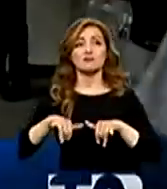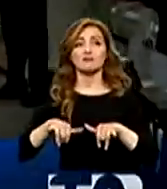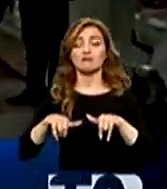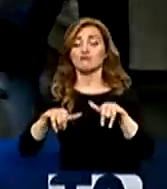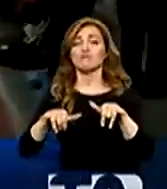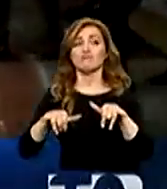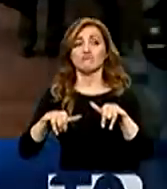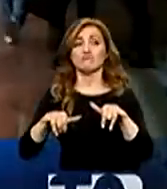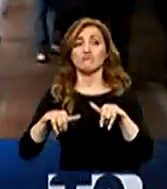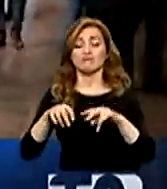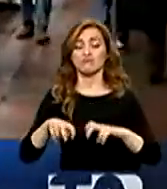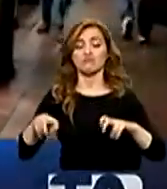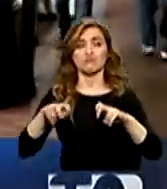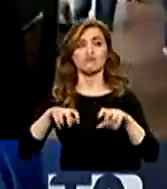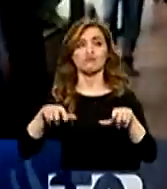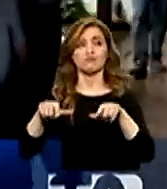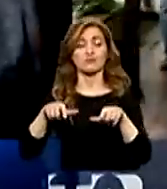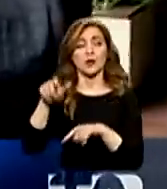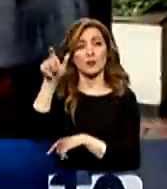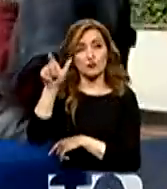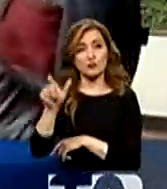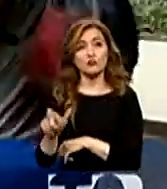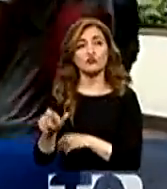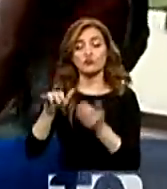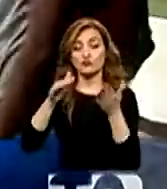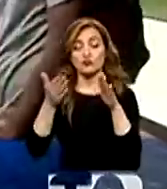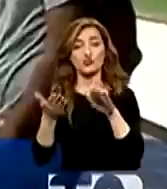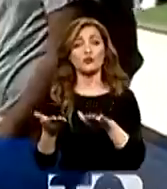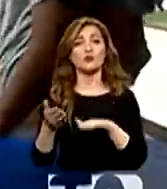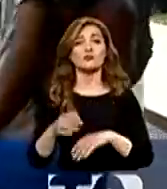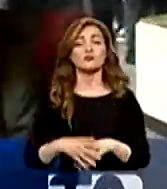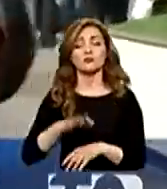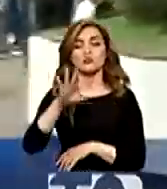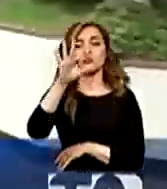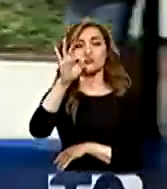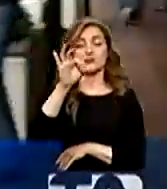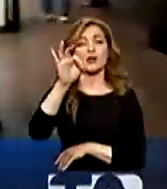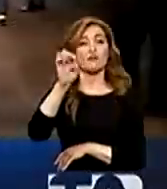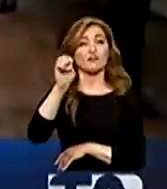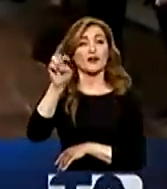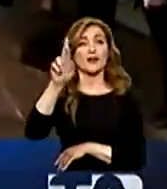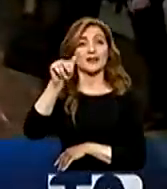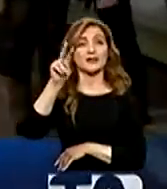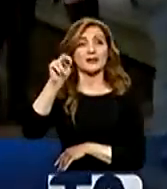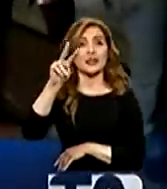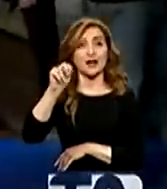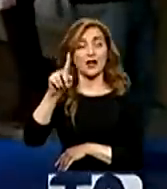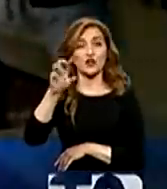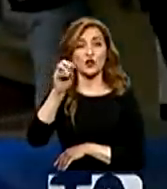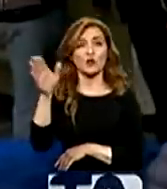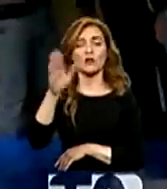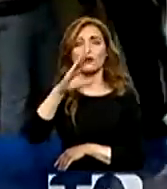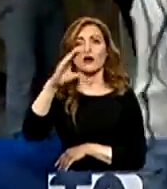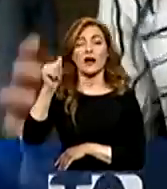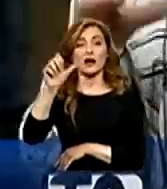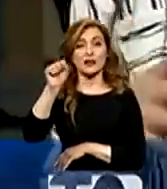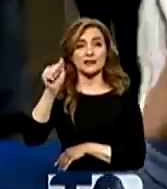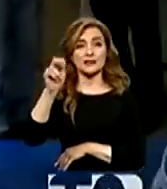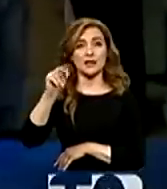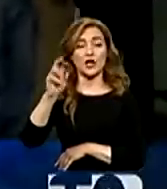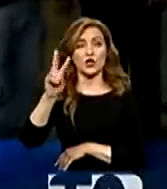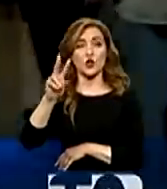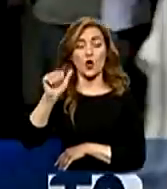realizan pericias en este sector. La persona que falleció sería Fernando Casanova, esposo de la asambleísta Rina Campain,